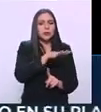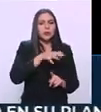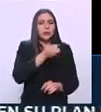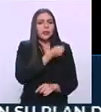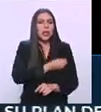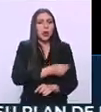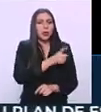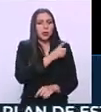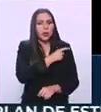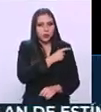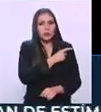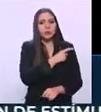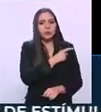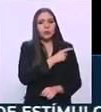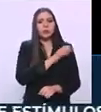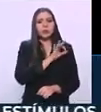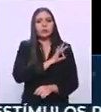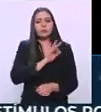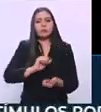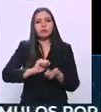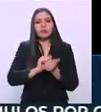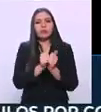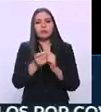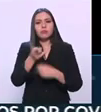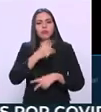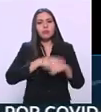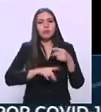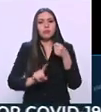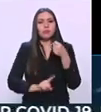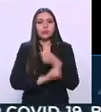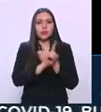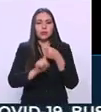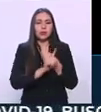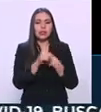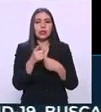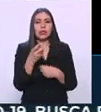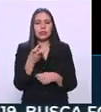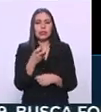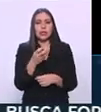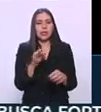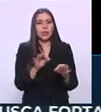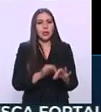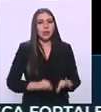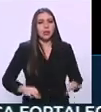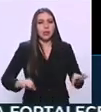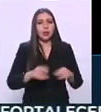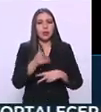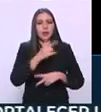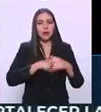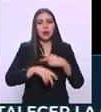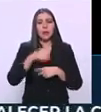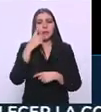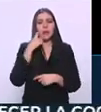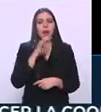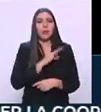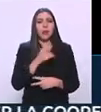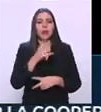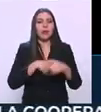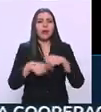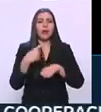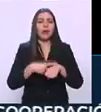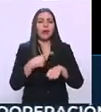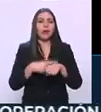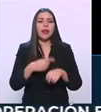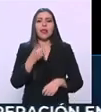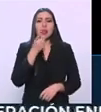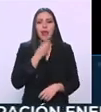se llama, puede afectar y ser un determinante muy importante, inclusive detonante de la propensión a diabetes.